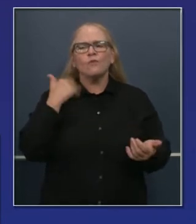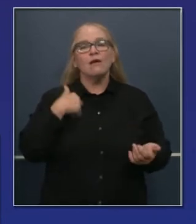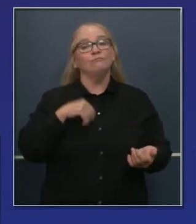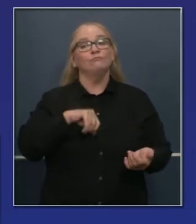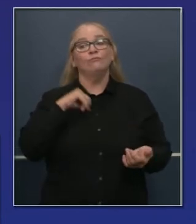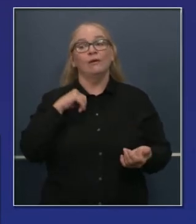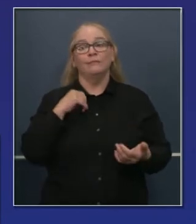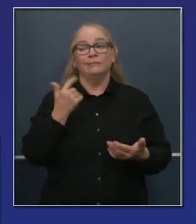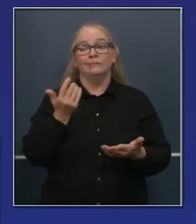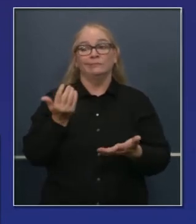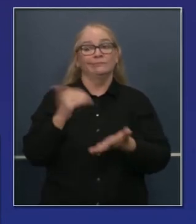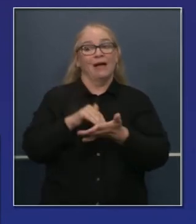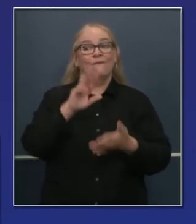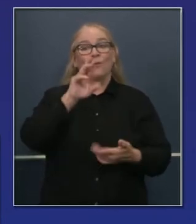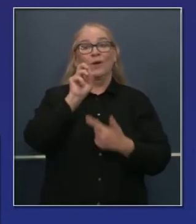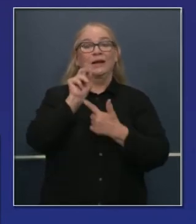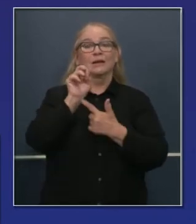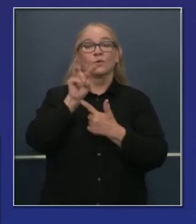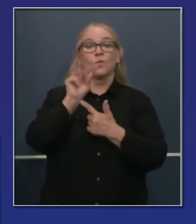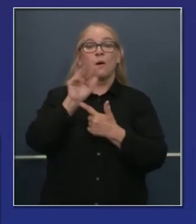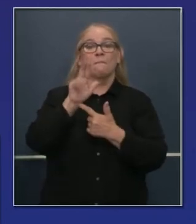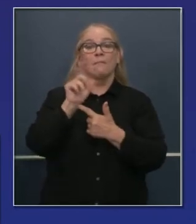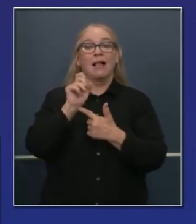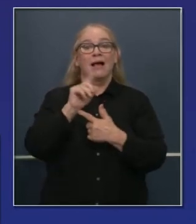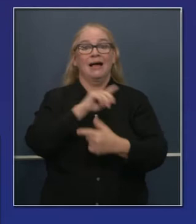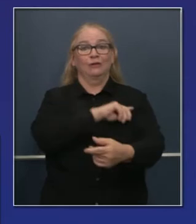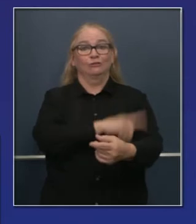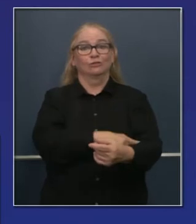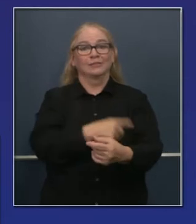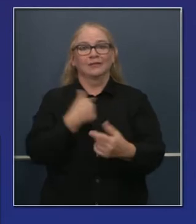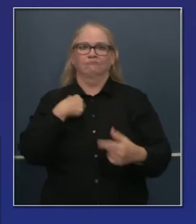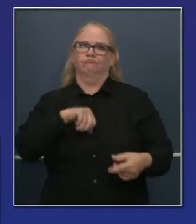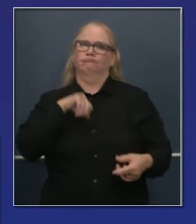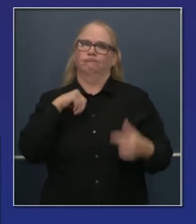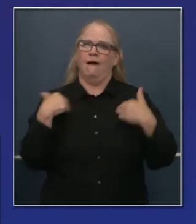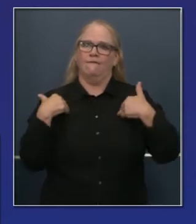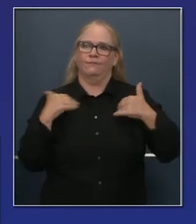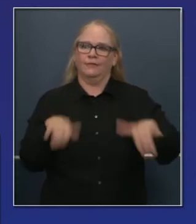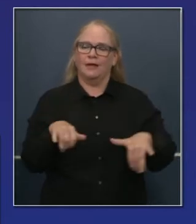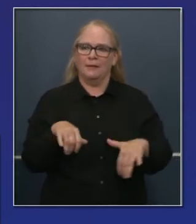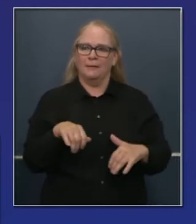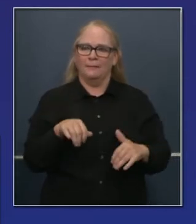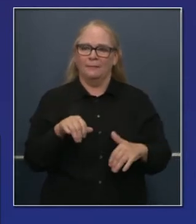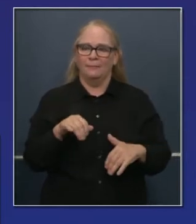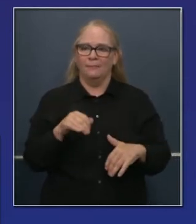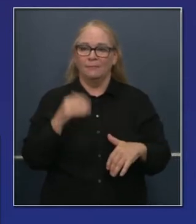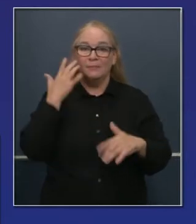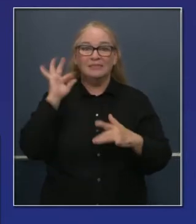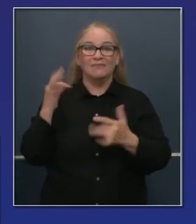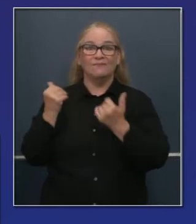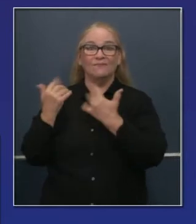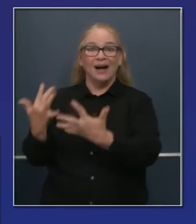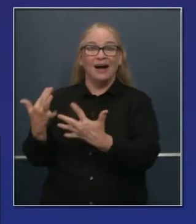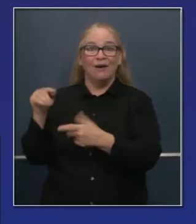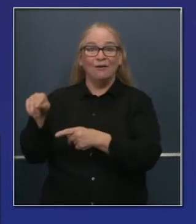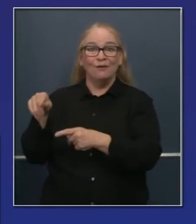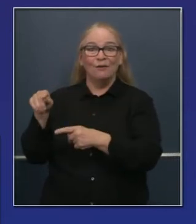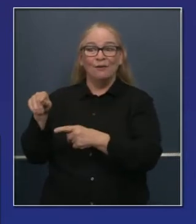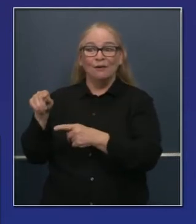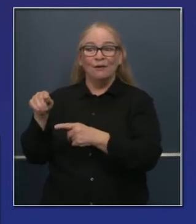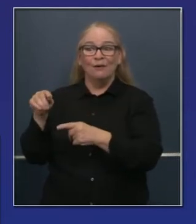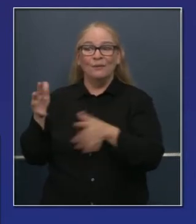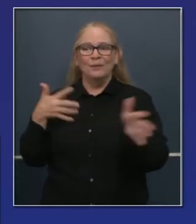renovable que es algo de lo que estamos orgullosos pero en estas condiciones podemos ser algo vulnerables por ello